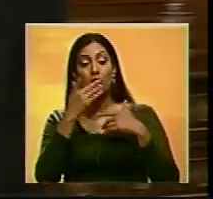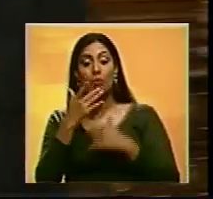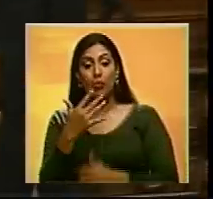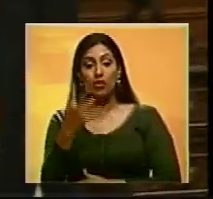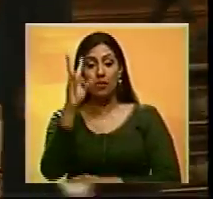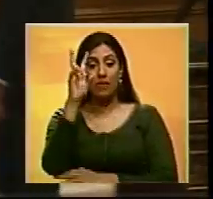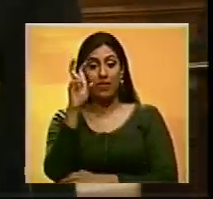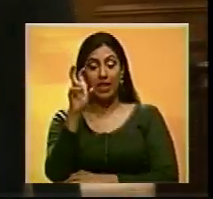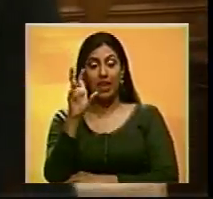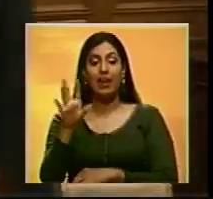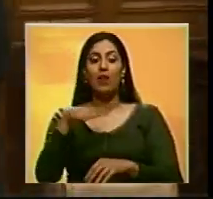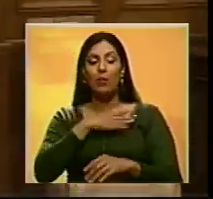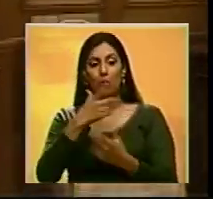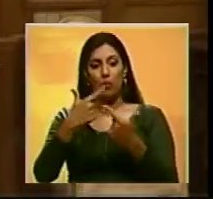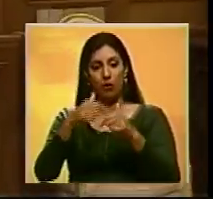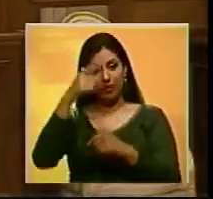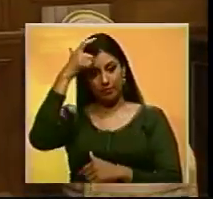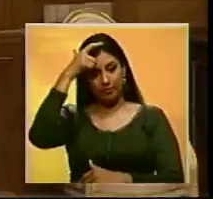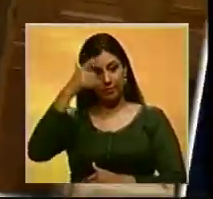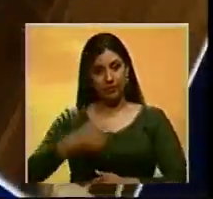próximo viernes ante el monarca.